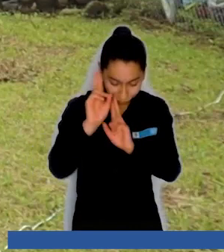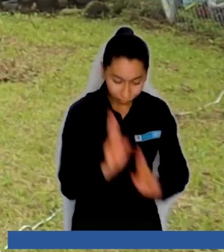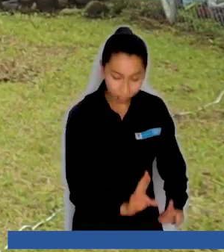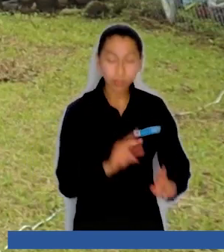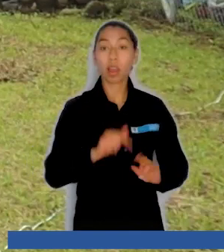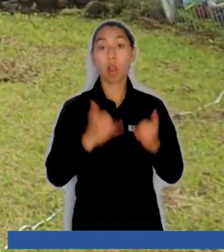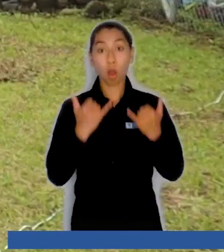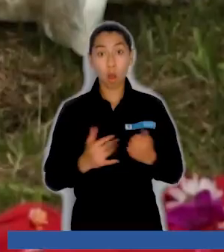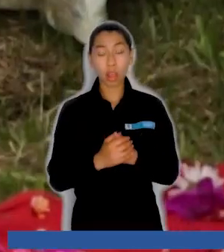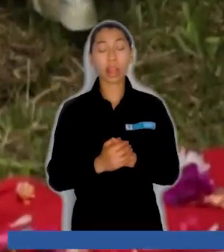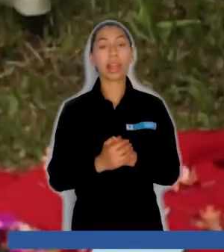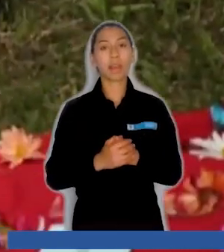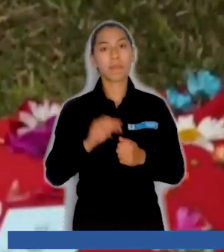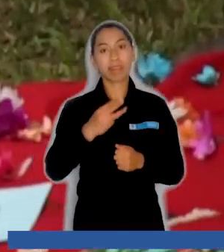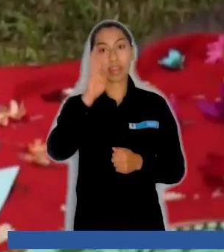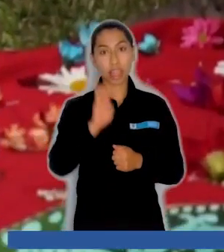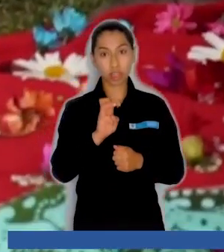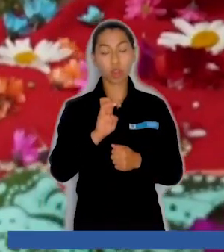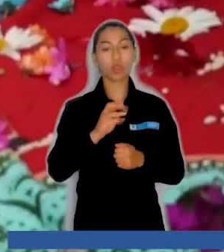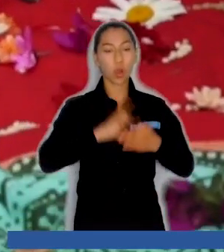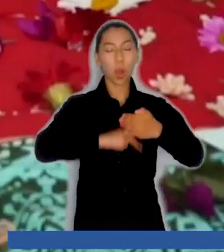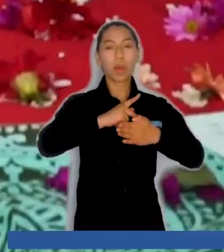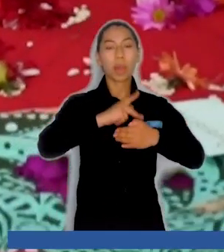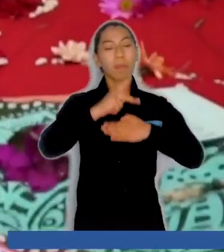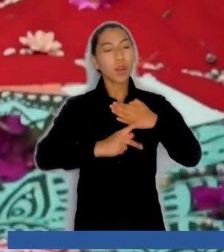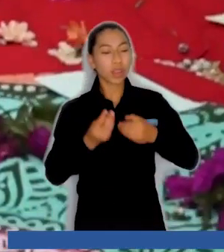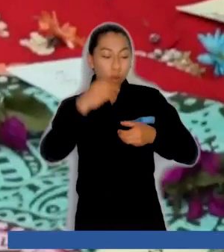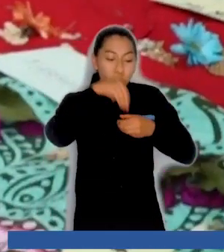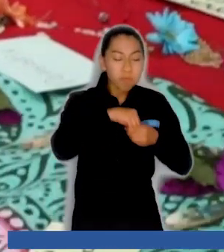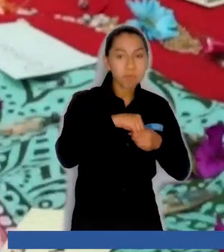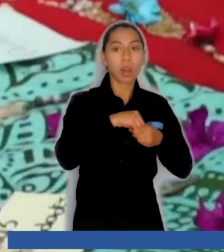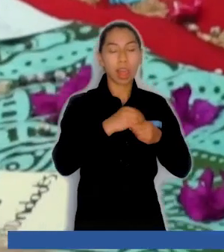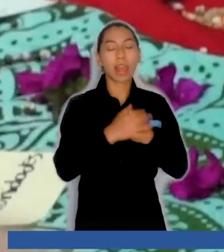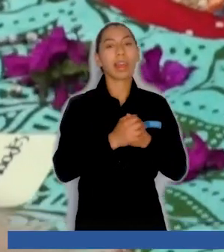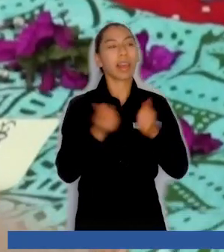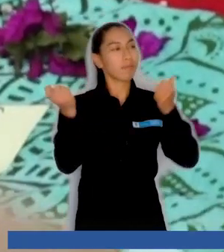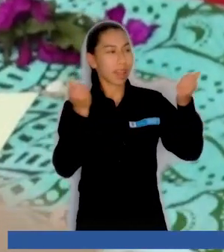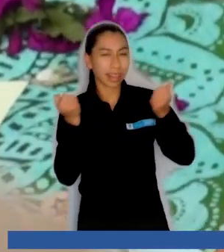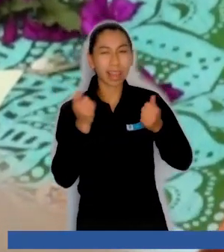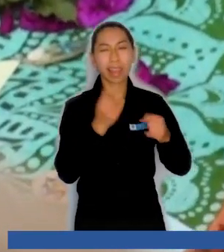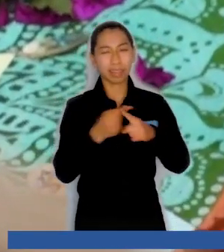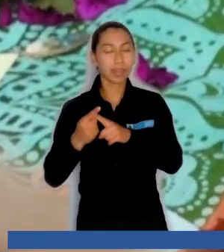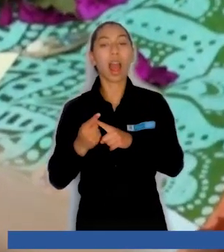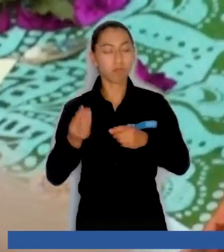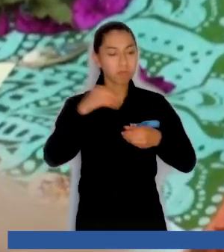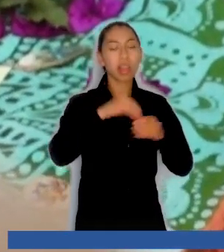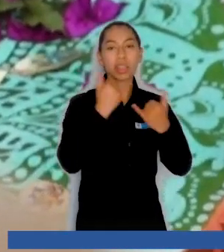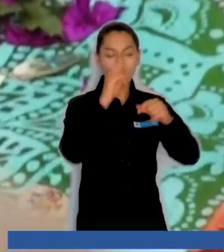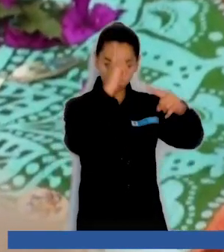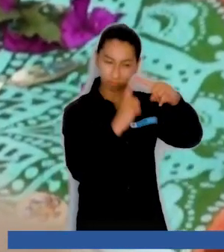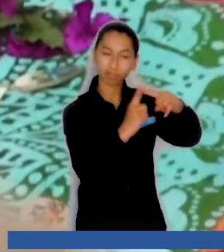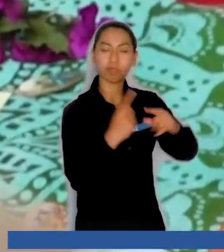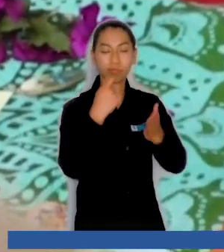a través del cual se formaliza que las 18 medidas del plan integral de reparación colectiva que se acordó con la comunidad se